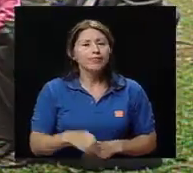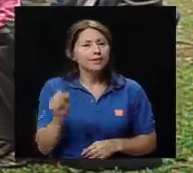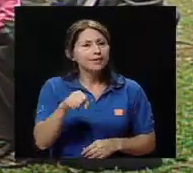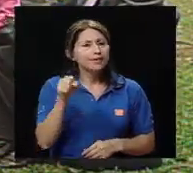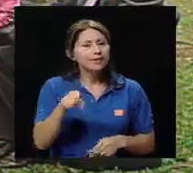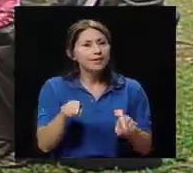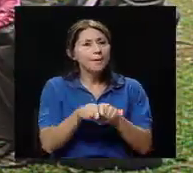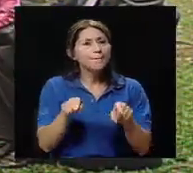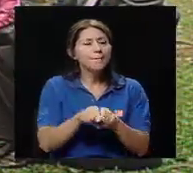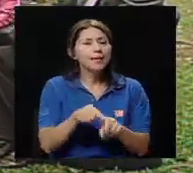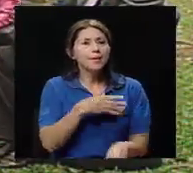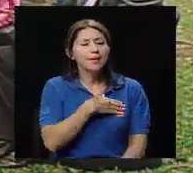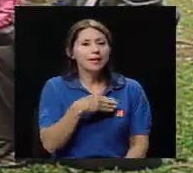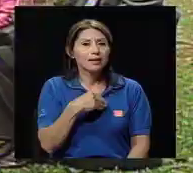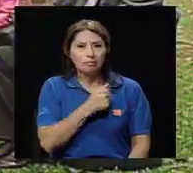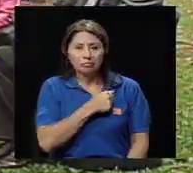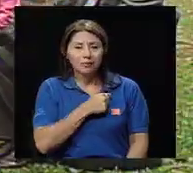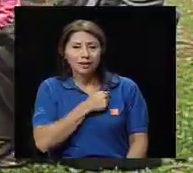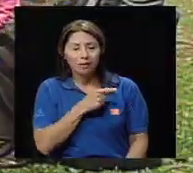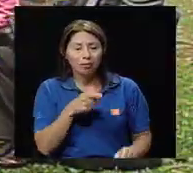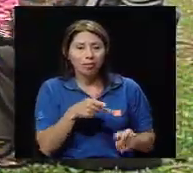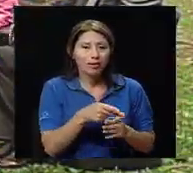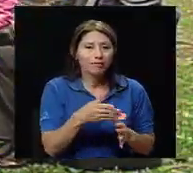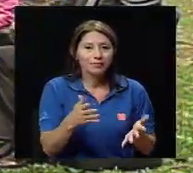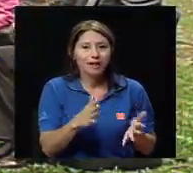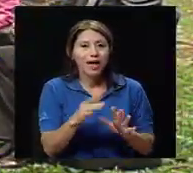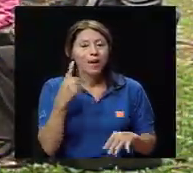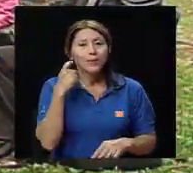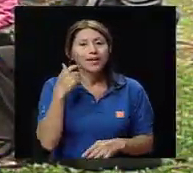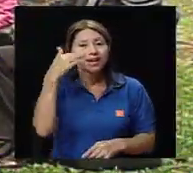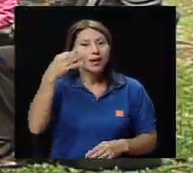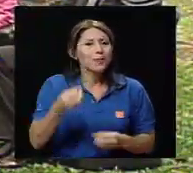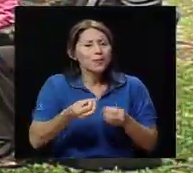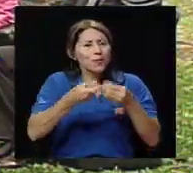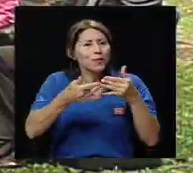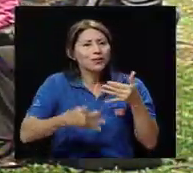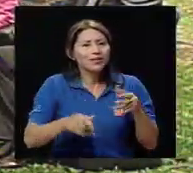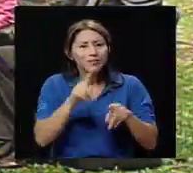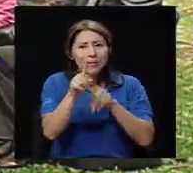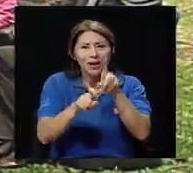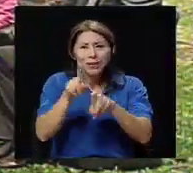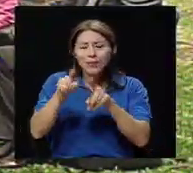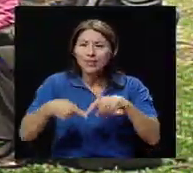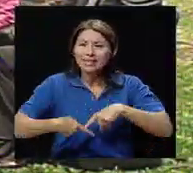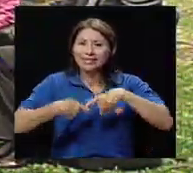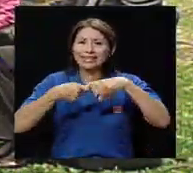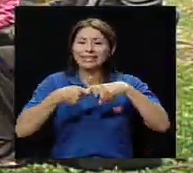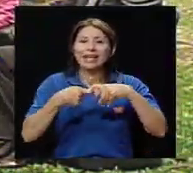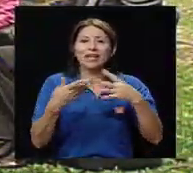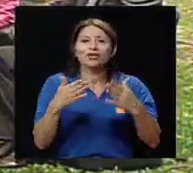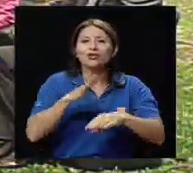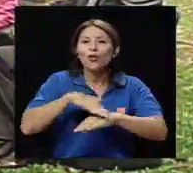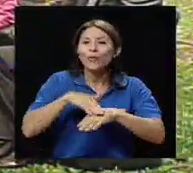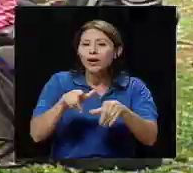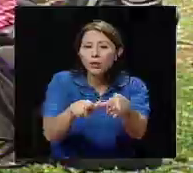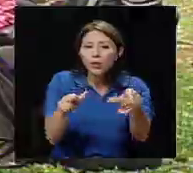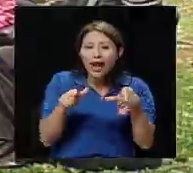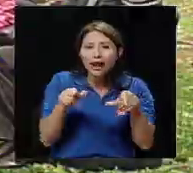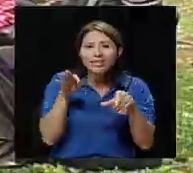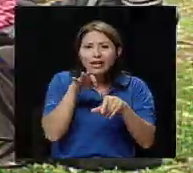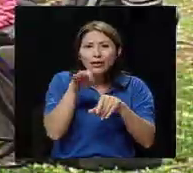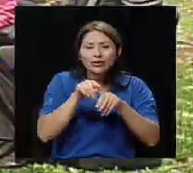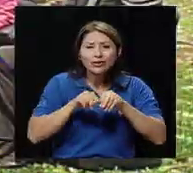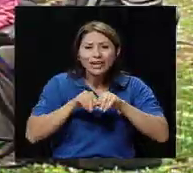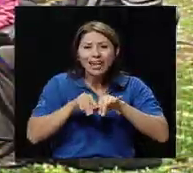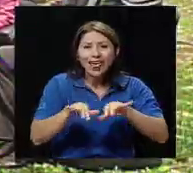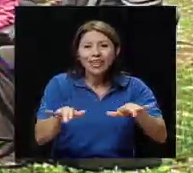Y me gustaría también, perdón Pablo, para interrumpirte acá, porque yo creo que hay muchas preguntas también pendientes en cuanto a los criaderos, porque